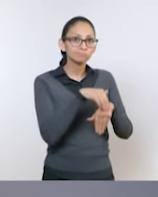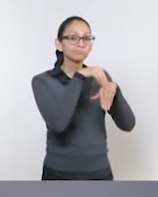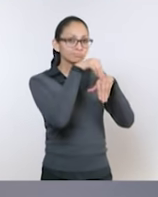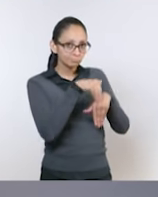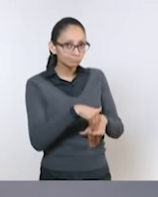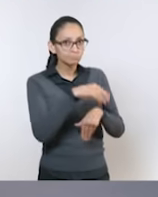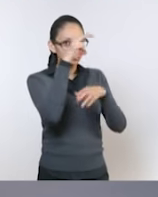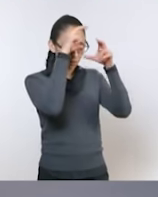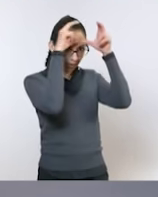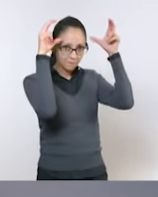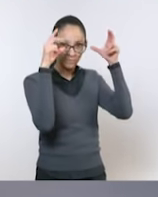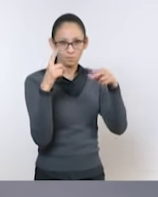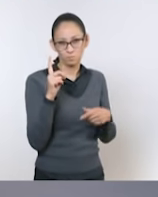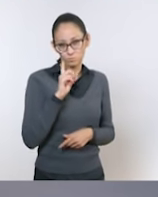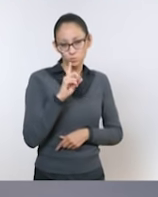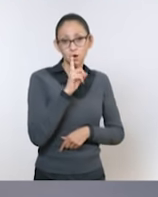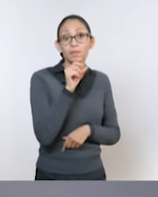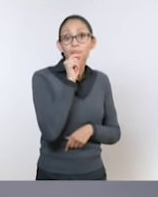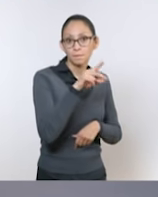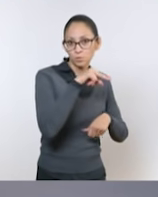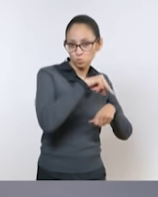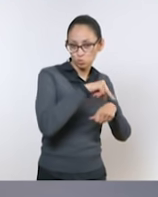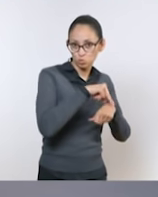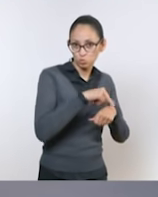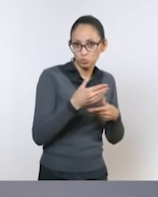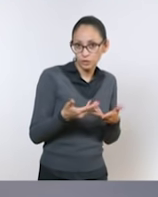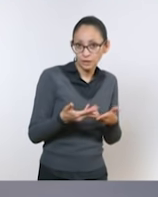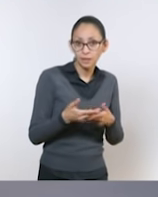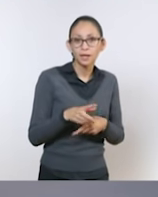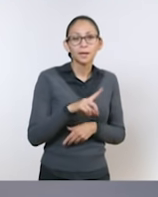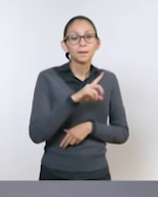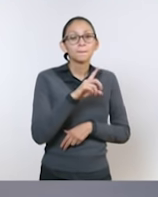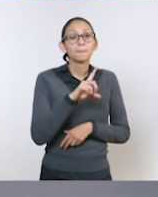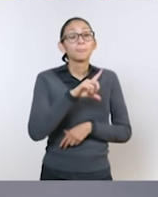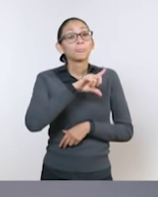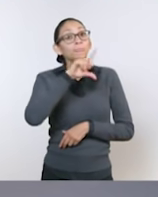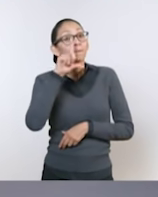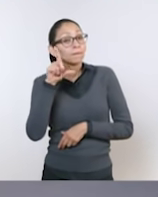hizo caso a la enfermera y al doctor y se curó.